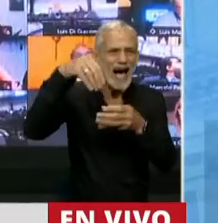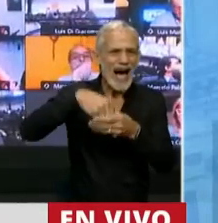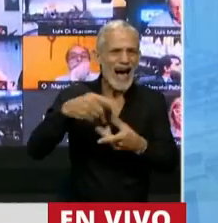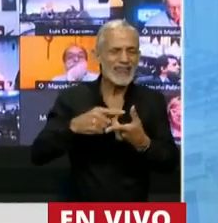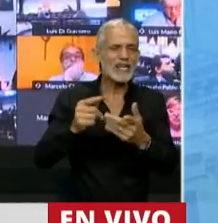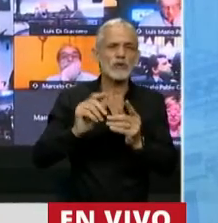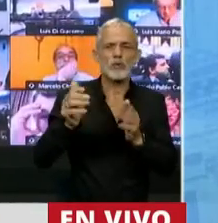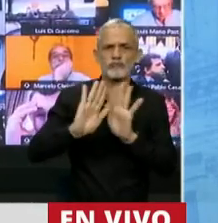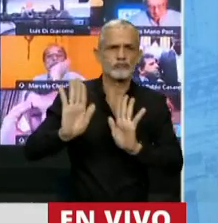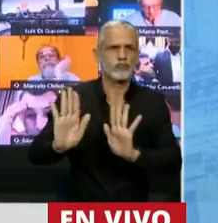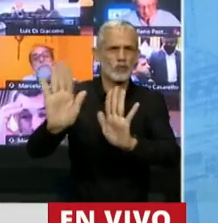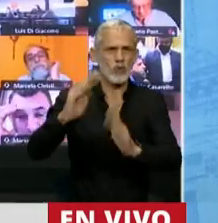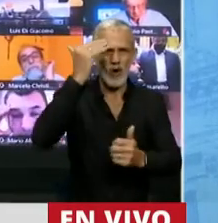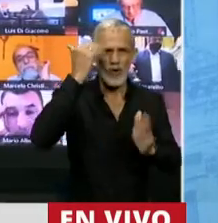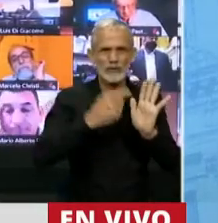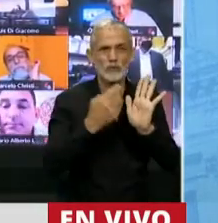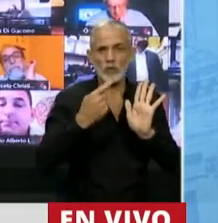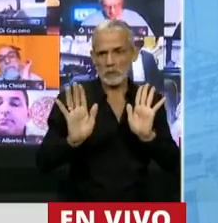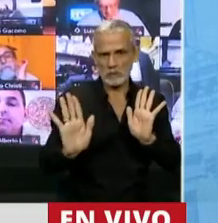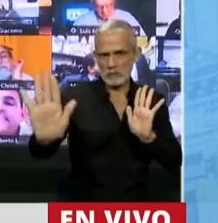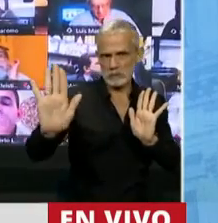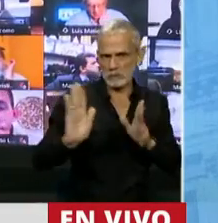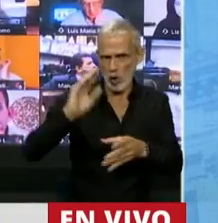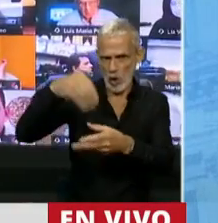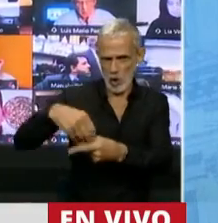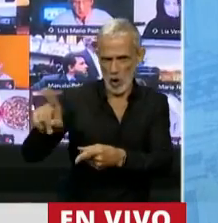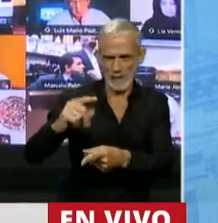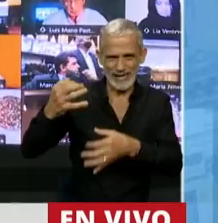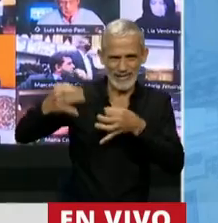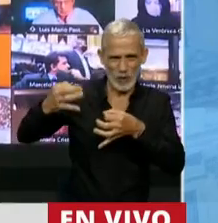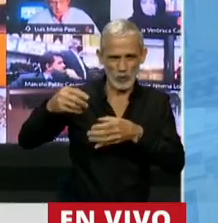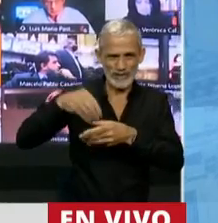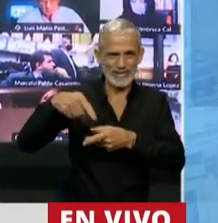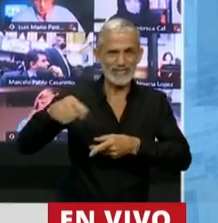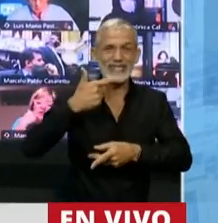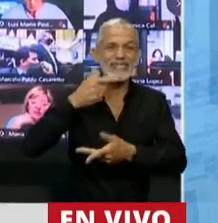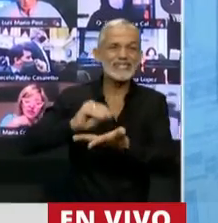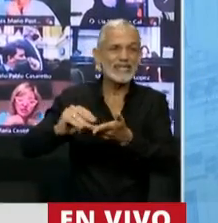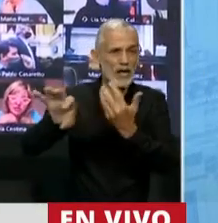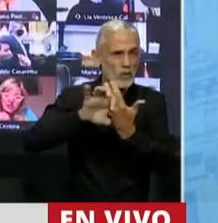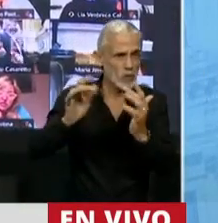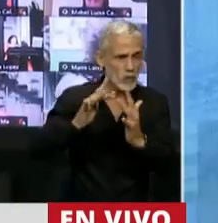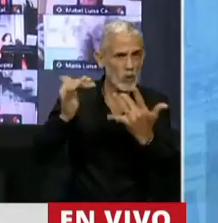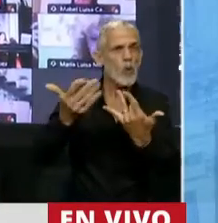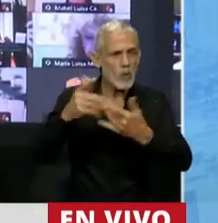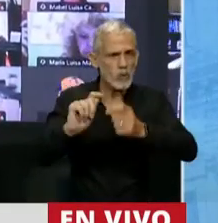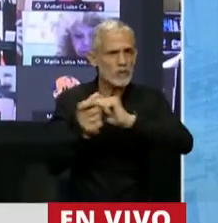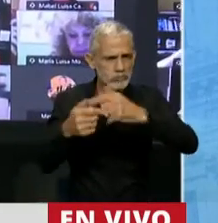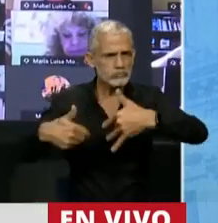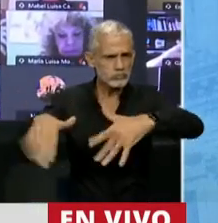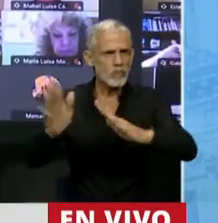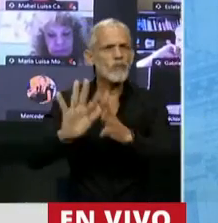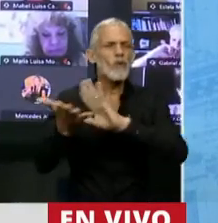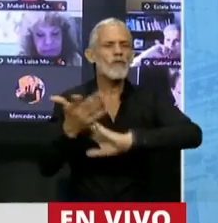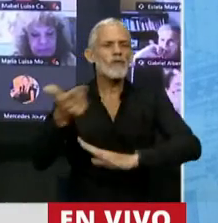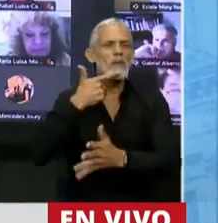la competencia constitucional de otro poder del Estado. Afirma que la posibilidad de que el Senado sesione de manera remota no interfiere en el modo en que la Constitución le impone a